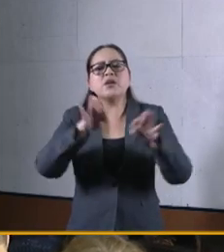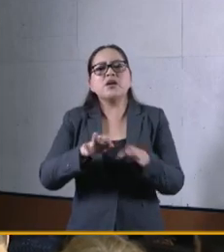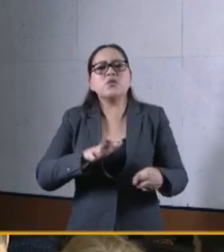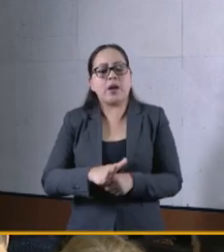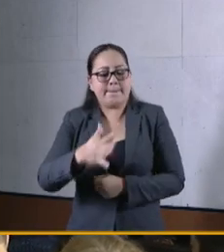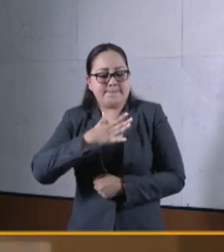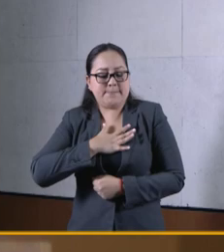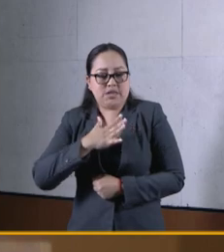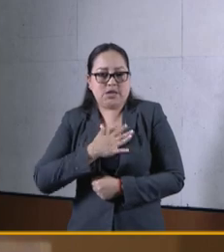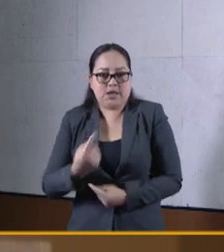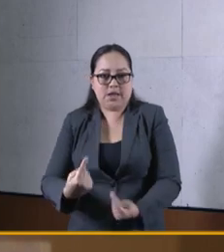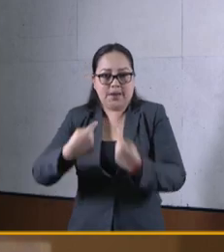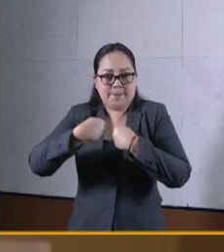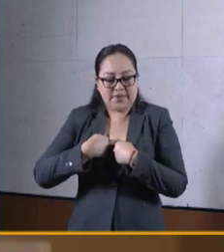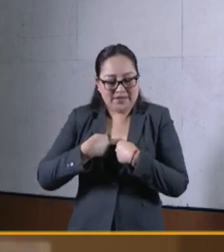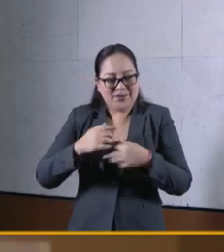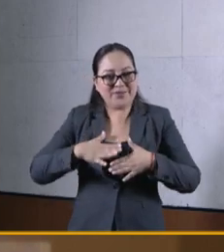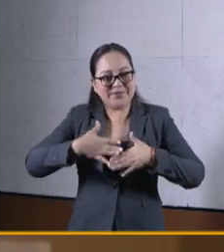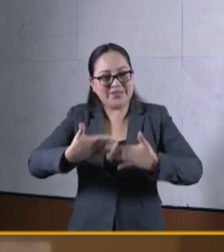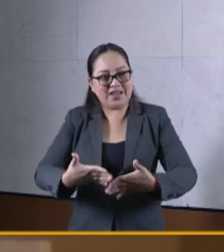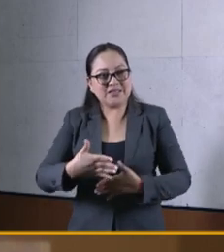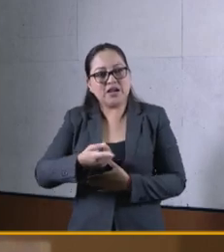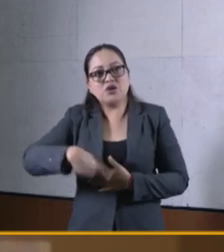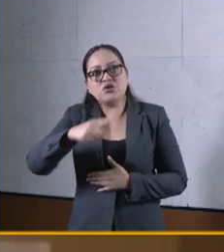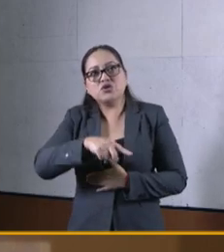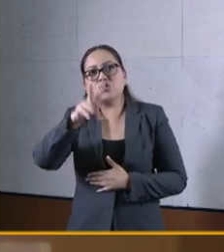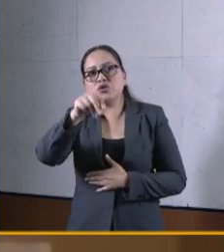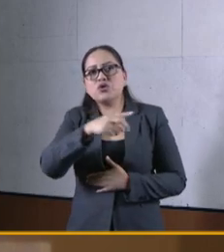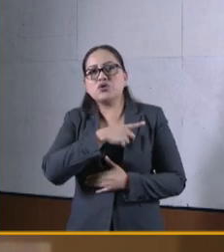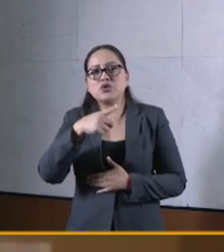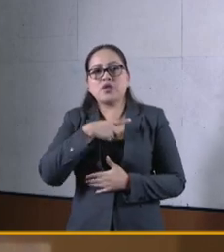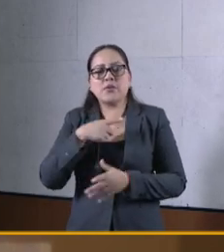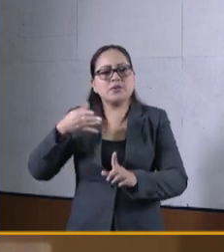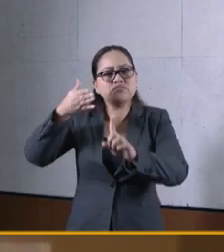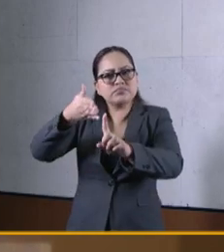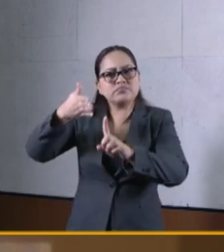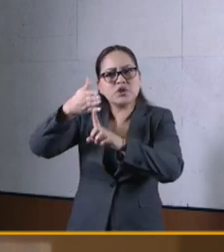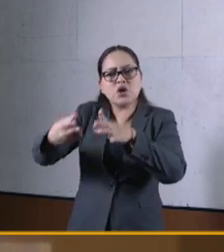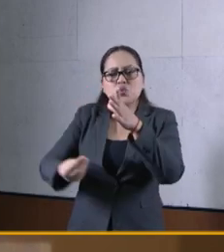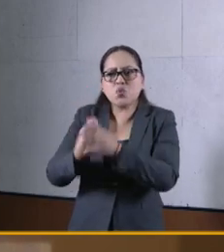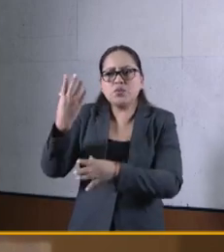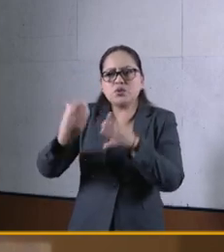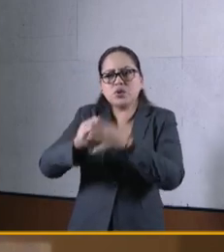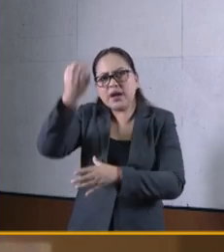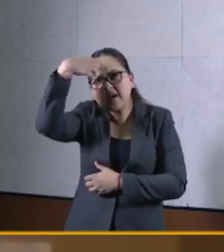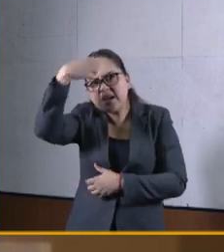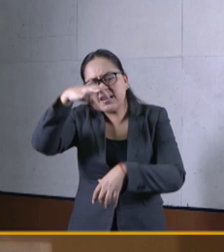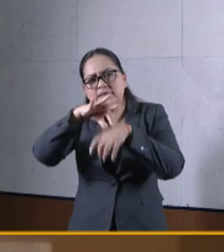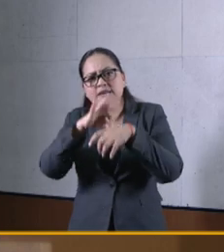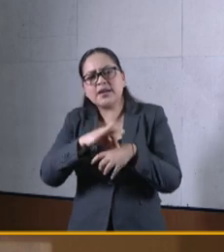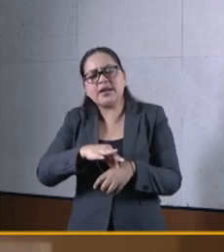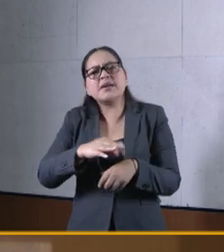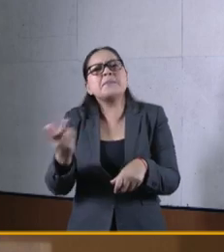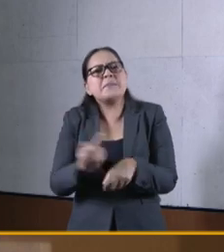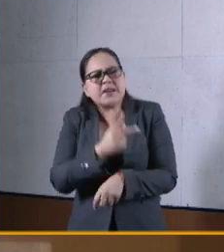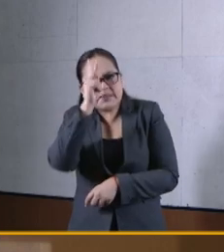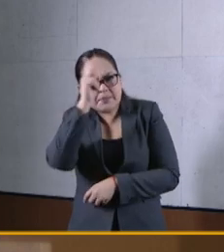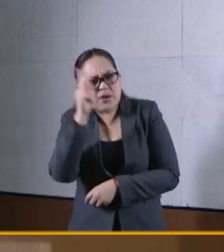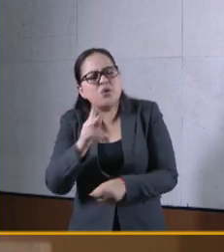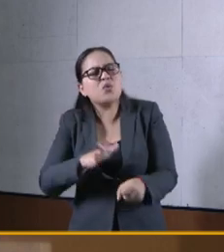uno mismo y que necesitamos perder el tiempo a intentar nuevas cosas pues que es lo peor que podría pasar